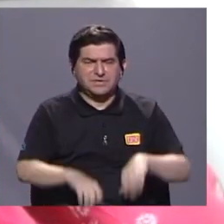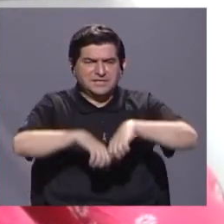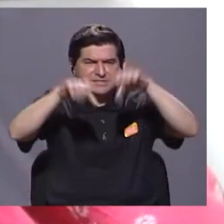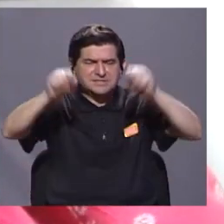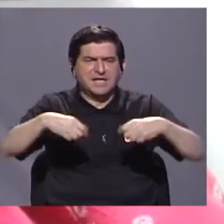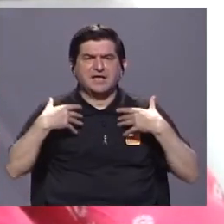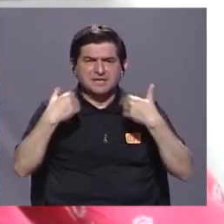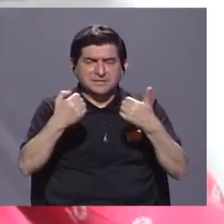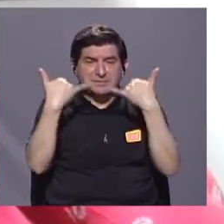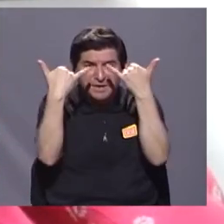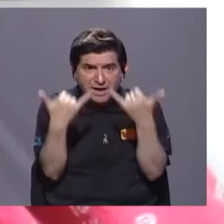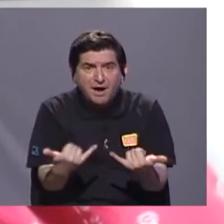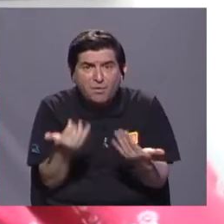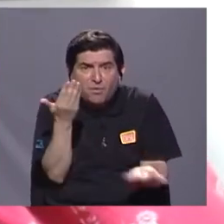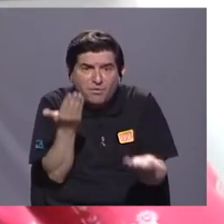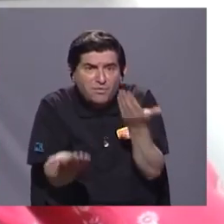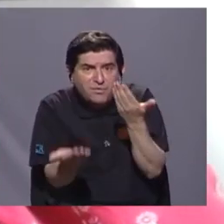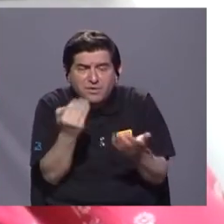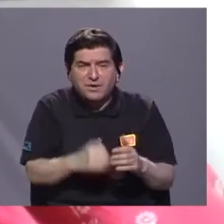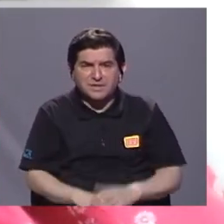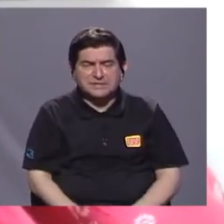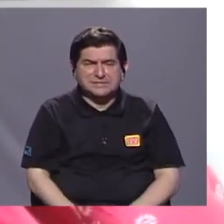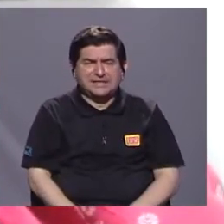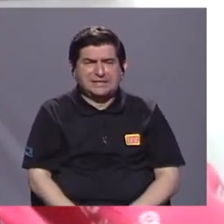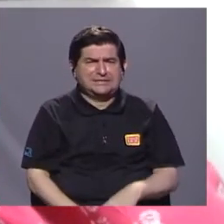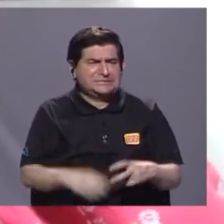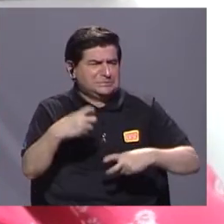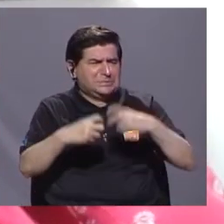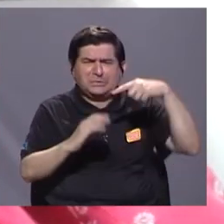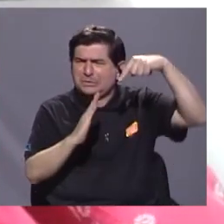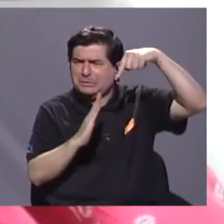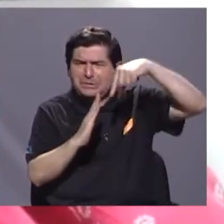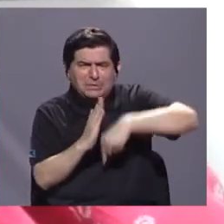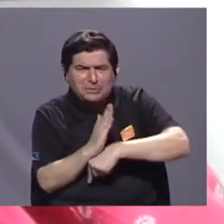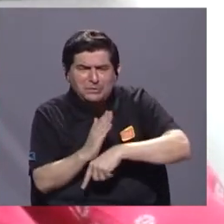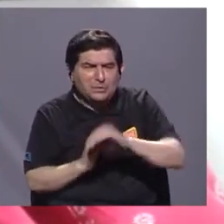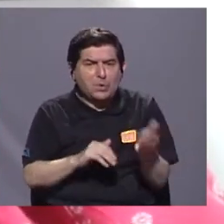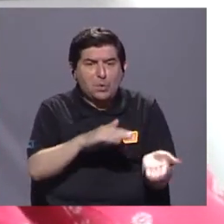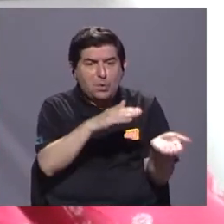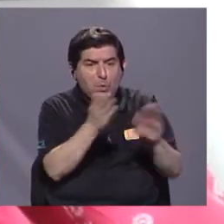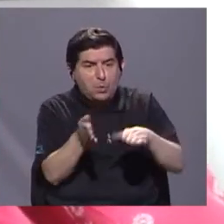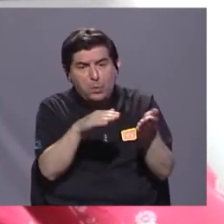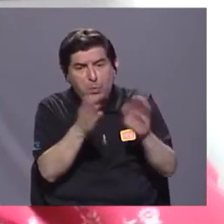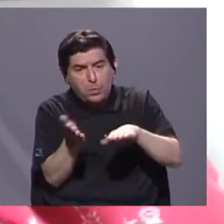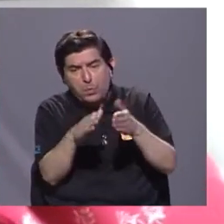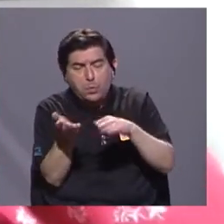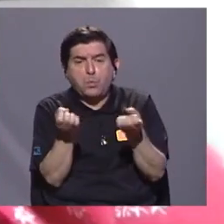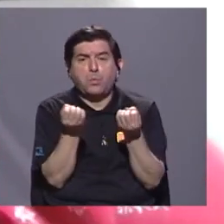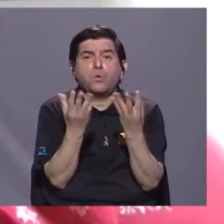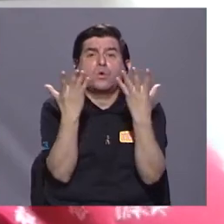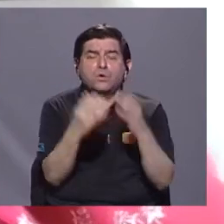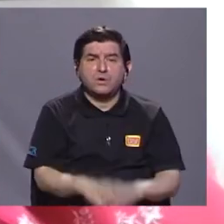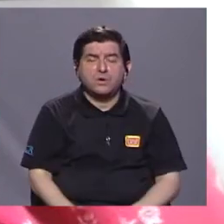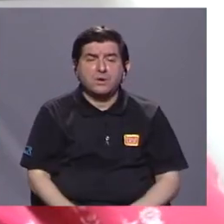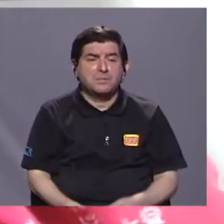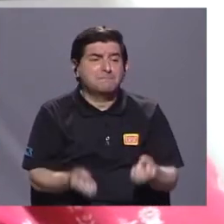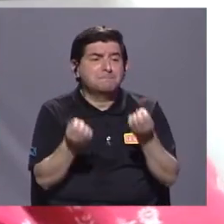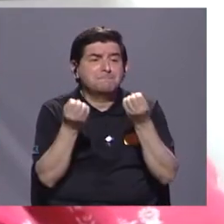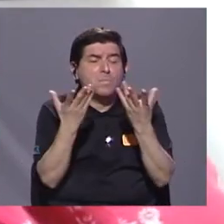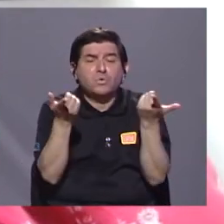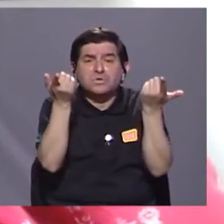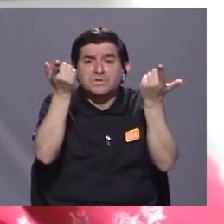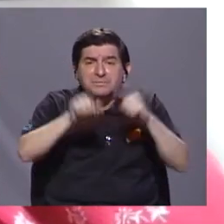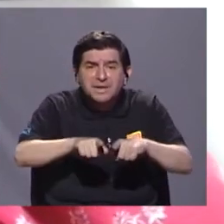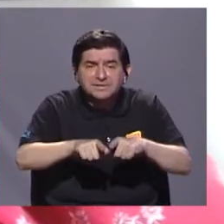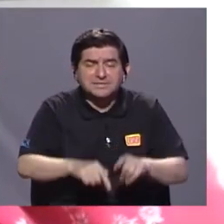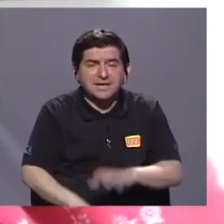salud estarían en este momento graves y tal vez como una mortalidad muy elevada por la gran cantidad de casas